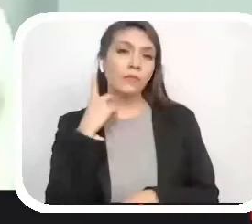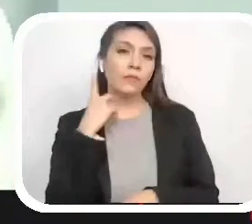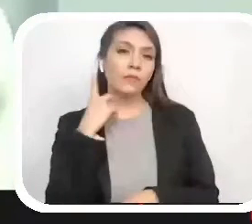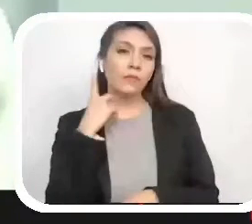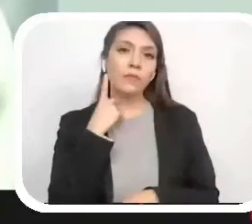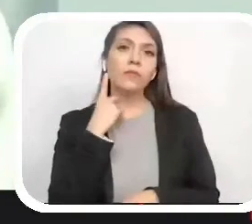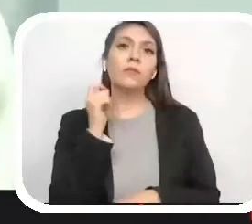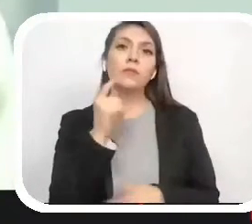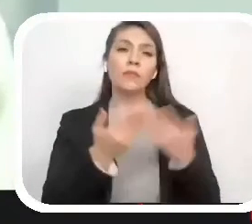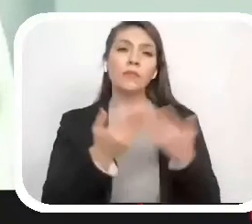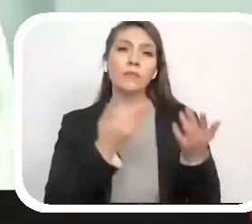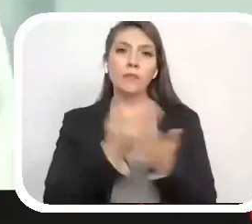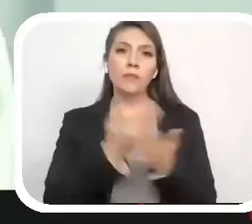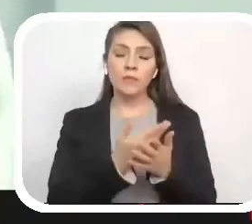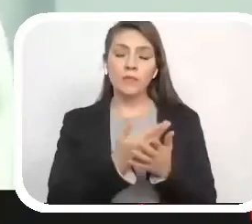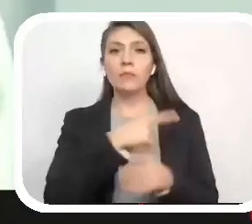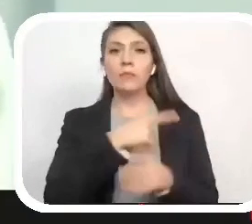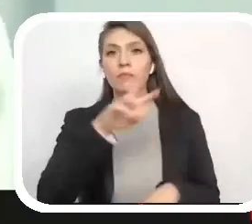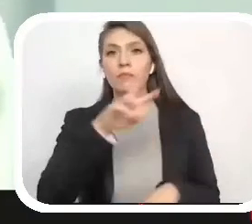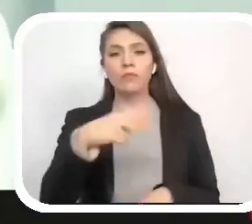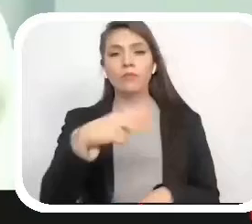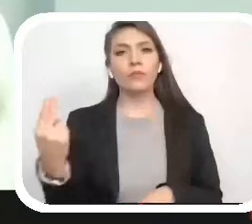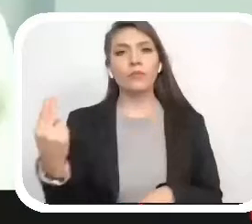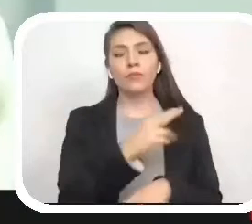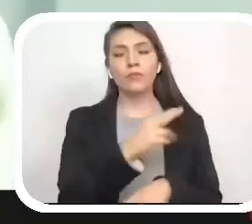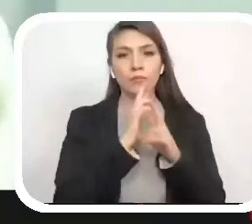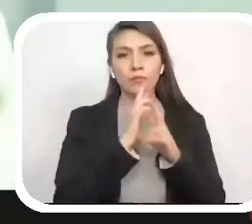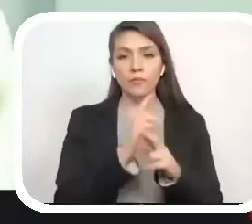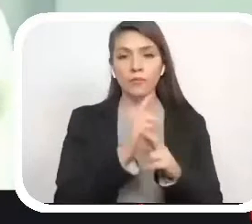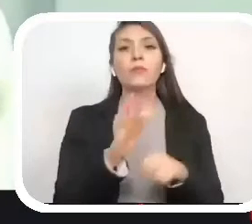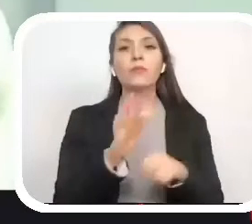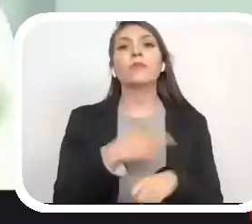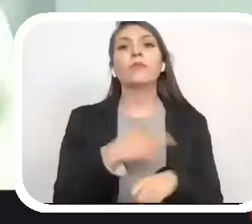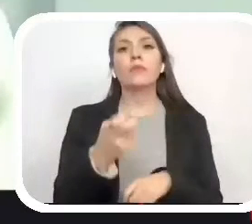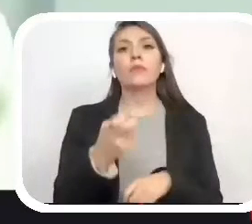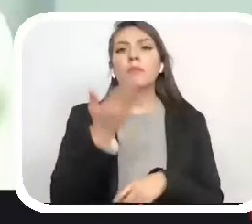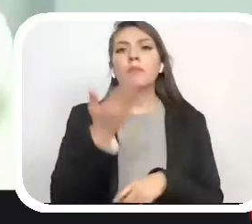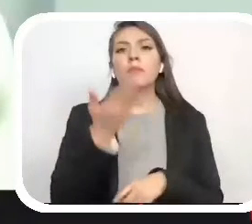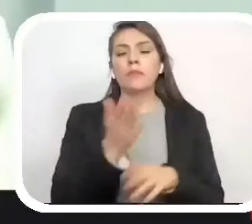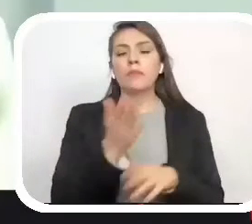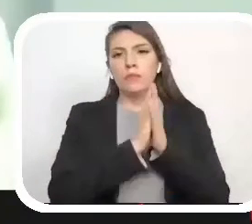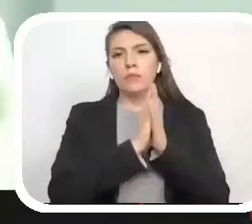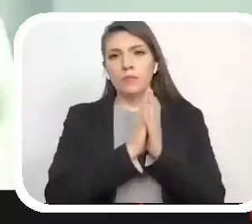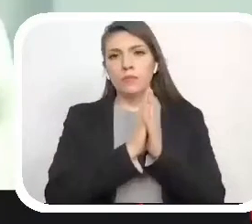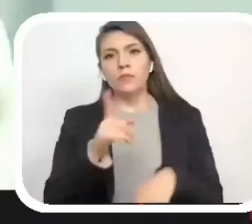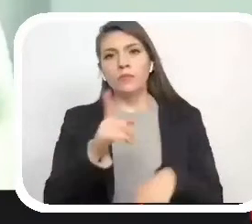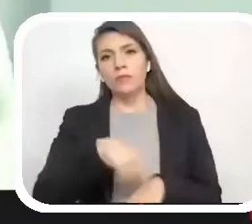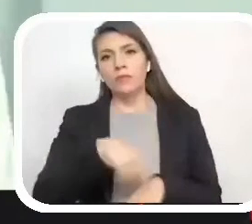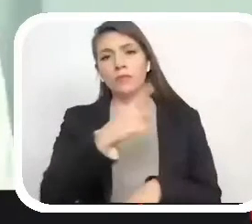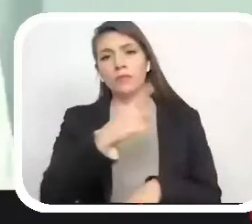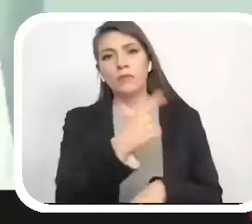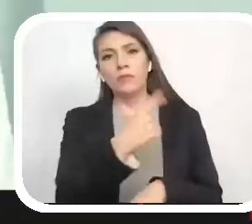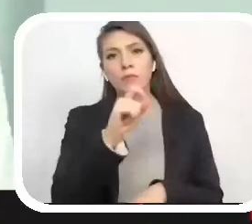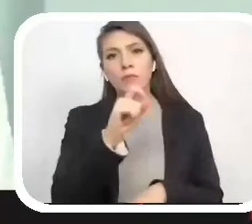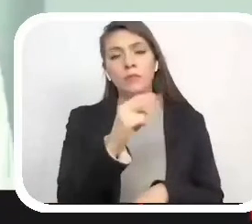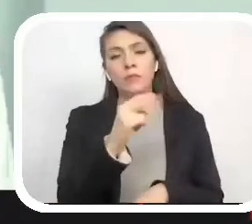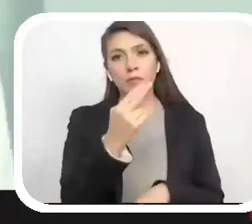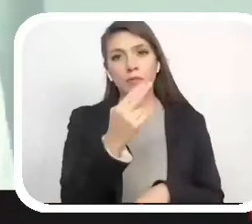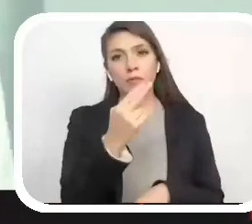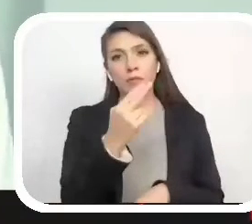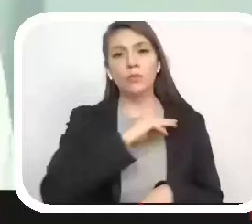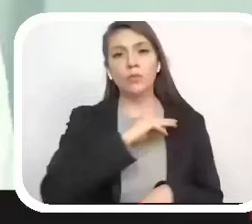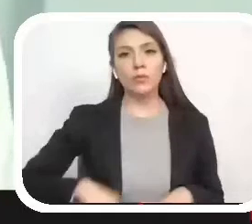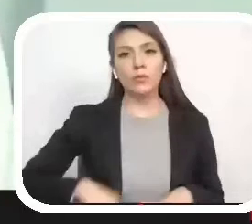de urgente resolución, por el que se exhorta respetuosamente a los 125 municipios del Estado de